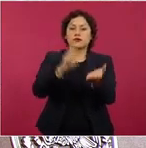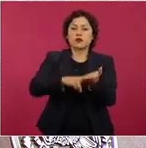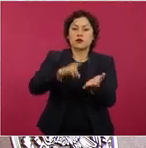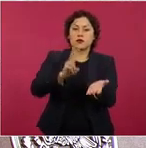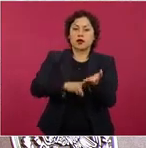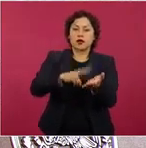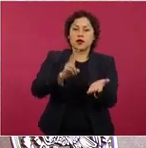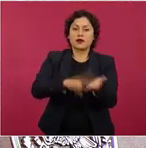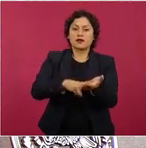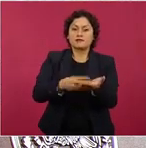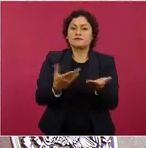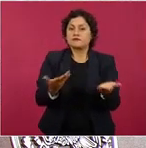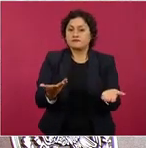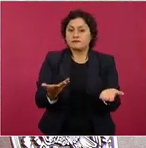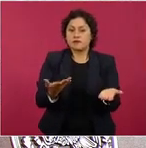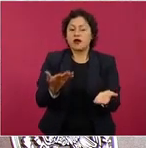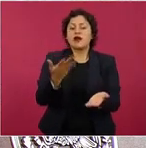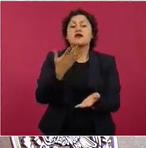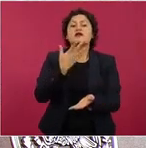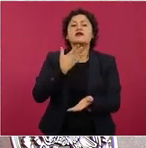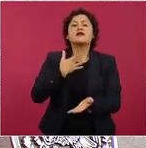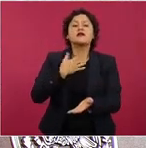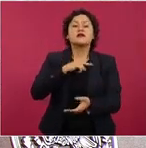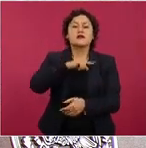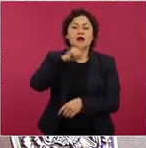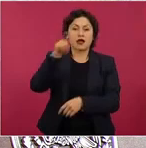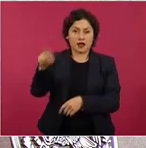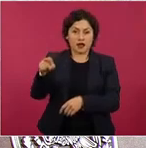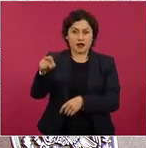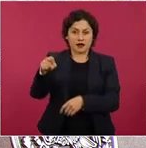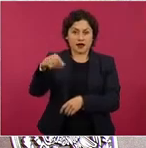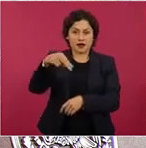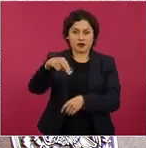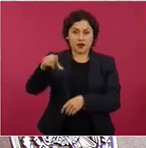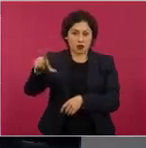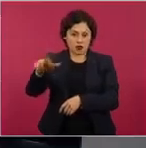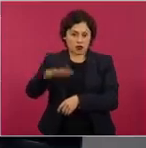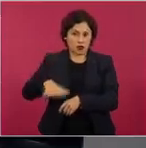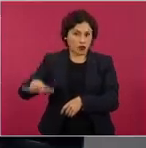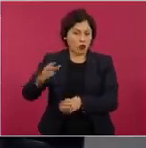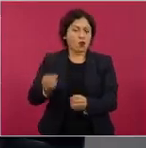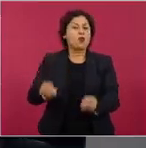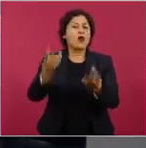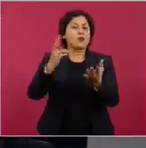la gasolina en Juárez, en Ciudad Juárez.